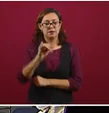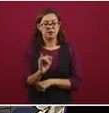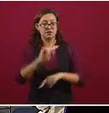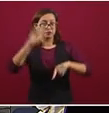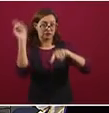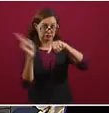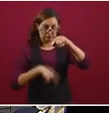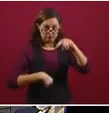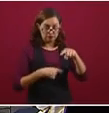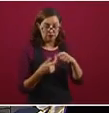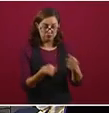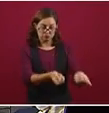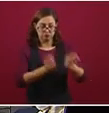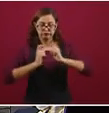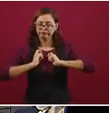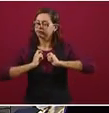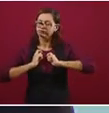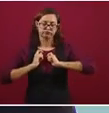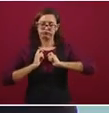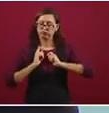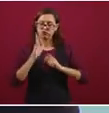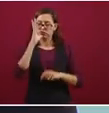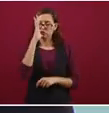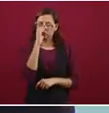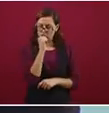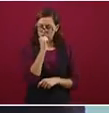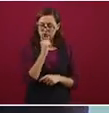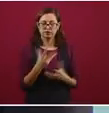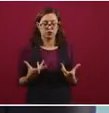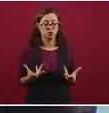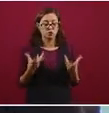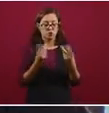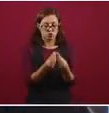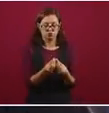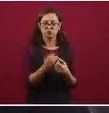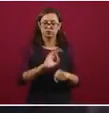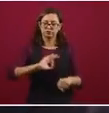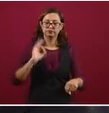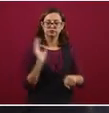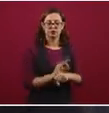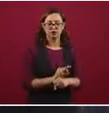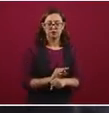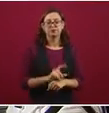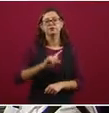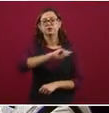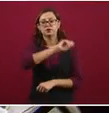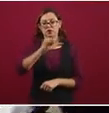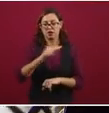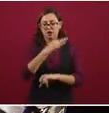lo respaldan. Al final, en un video, les vamos a presentar el reporte del INAMI.